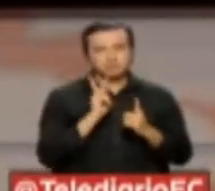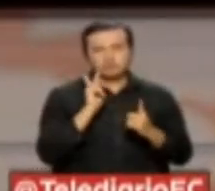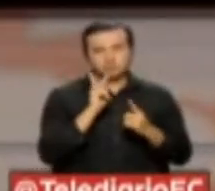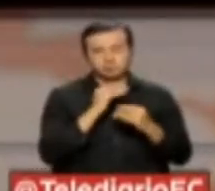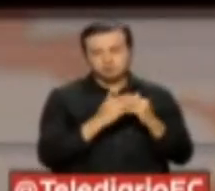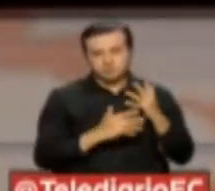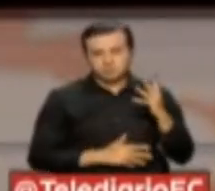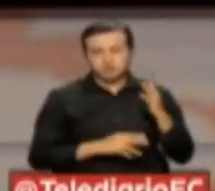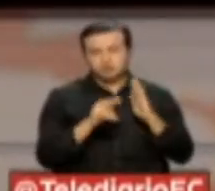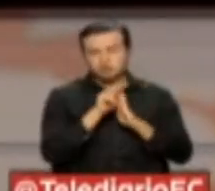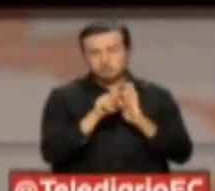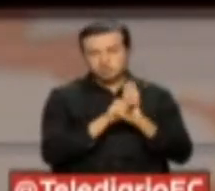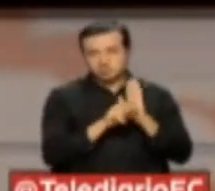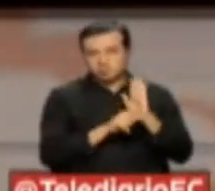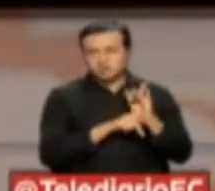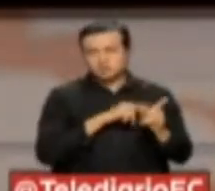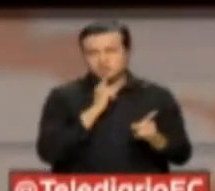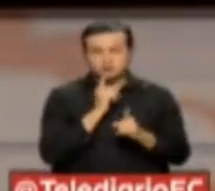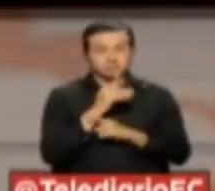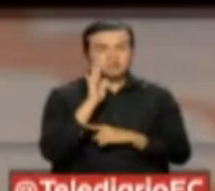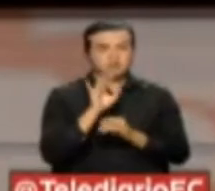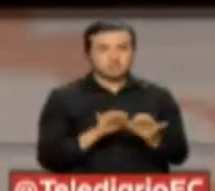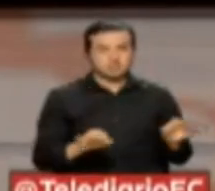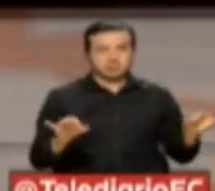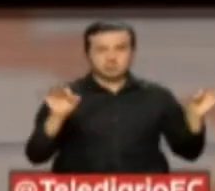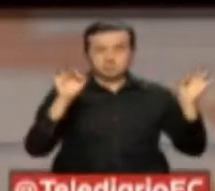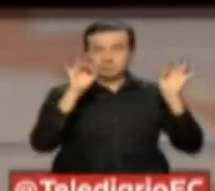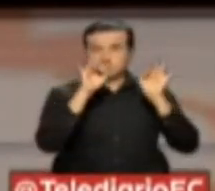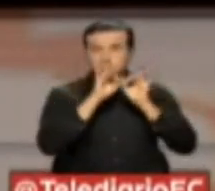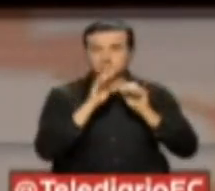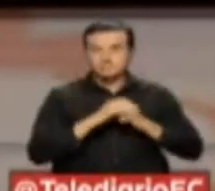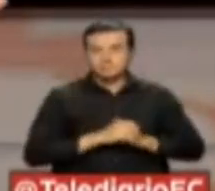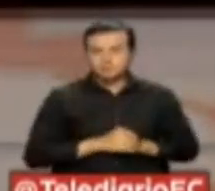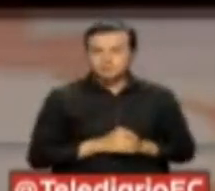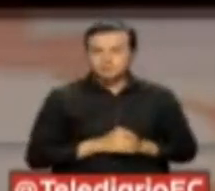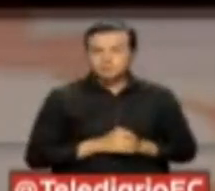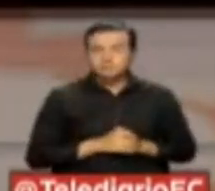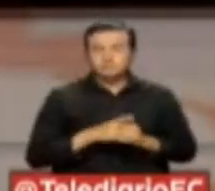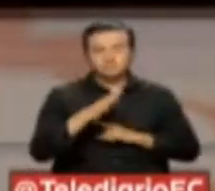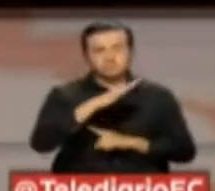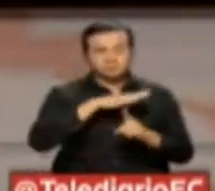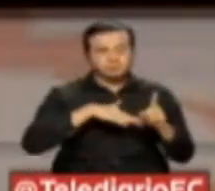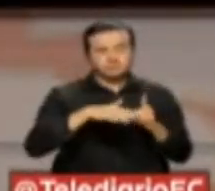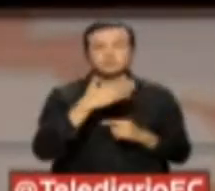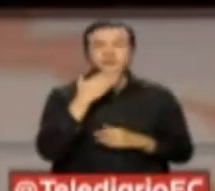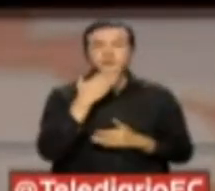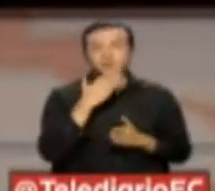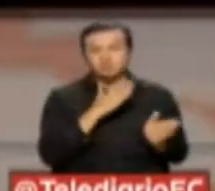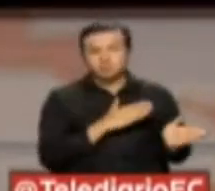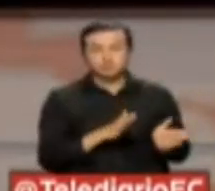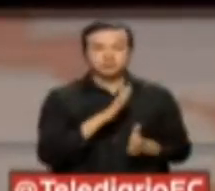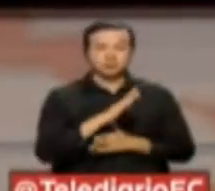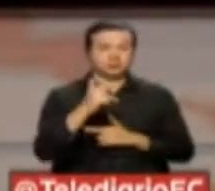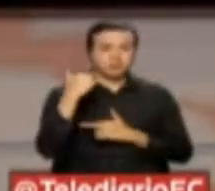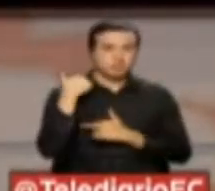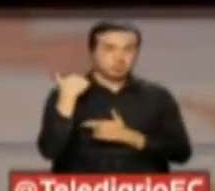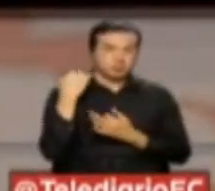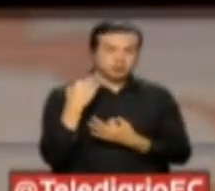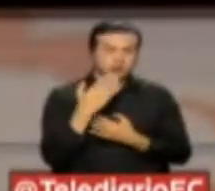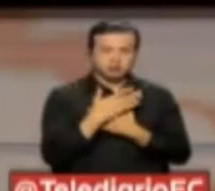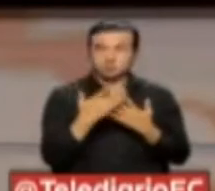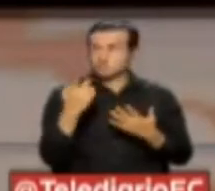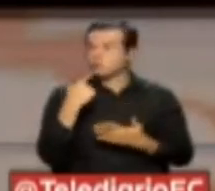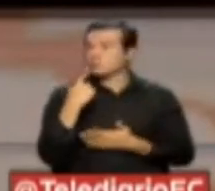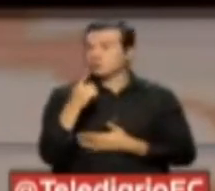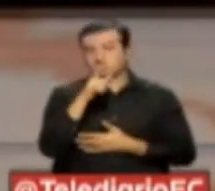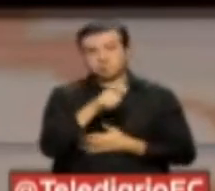los varios parámetros obviamente lo más importantes en el contexto de cómo cumplió sus funciones como dije usted